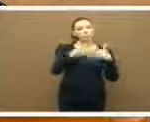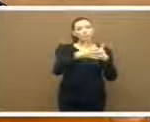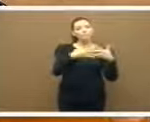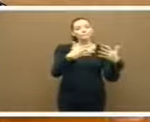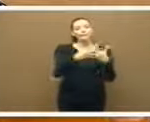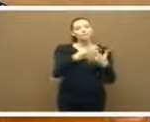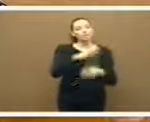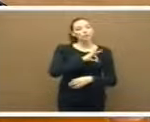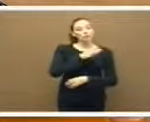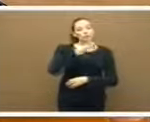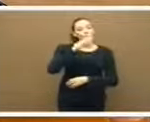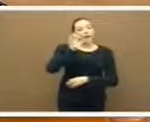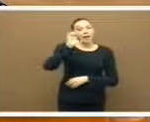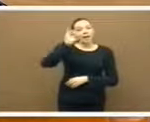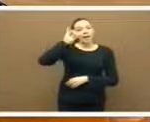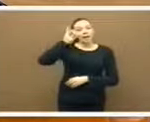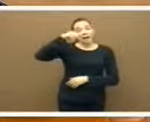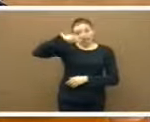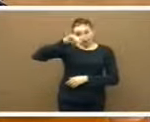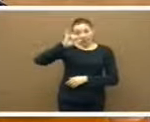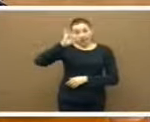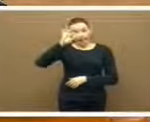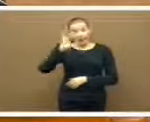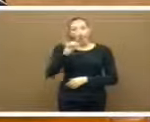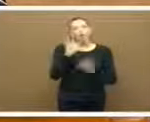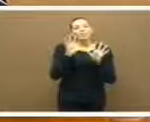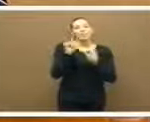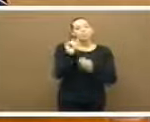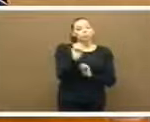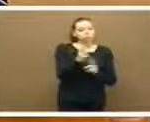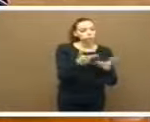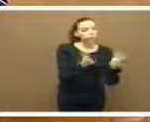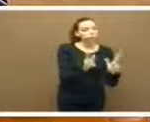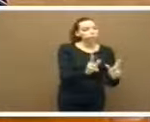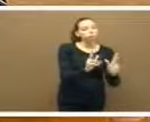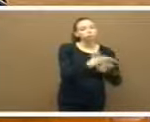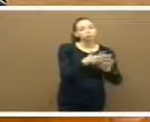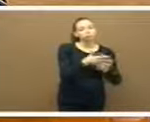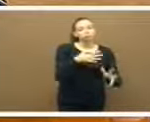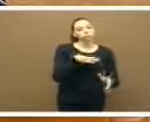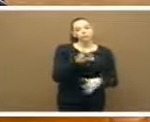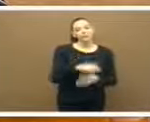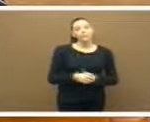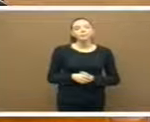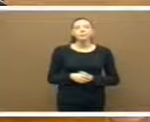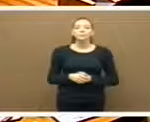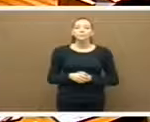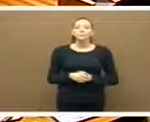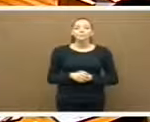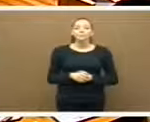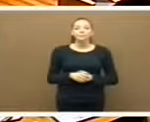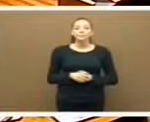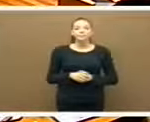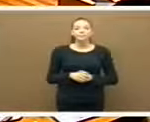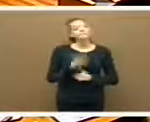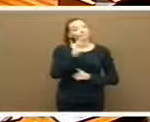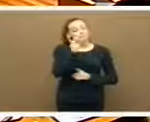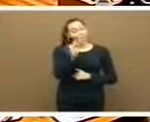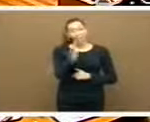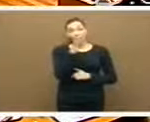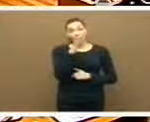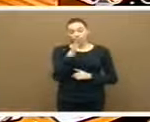señor Beneito, tiene la palabra por tiempo de 10 minutos. Desde su escaño, tiene la palabra, señoría. Sí, porque este grupo ya se ha